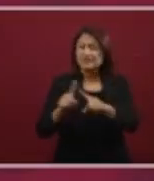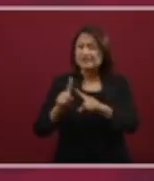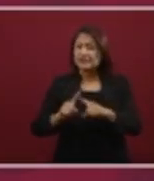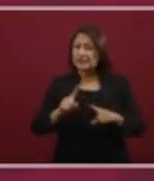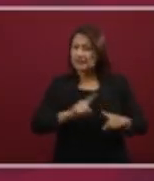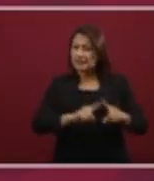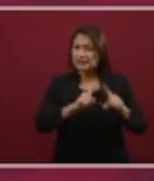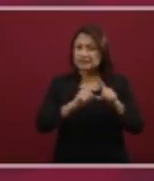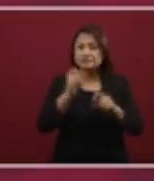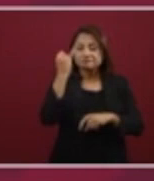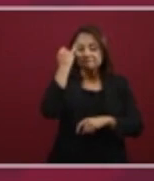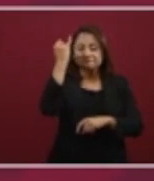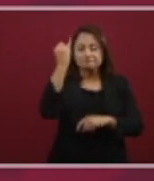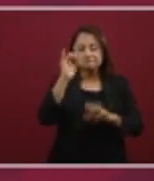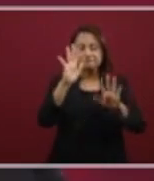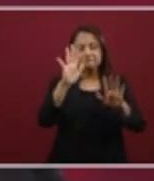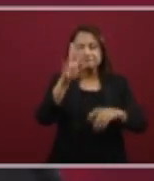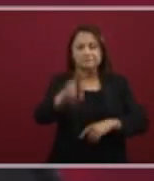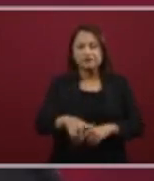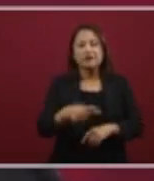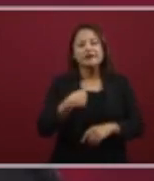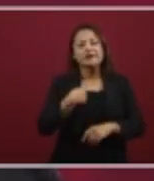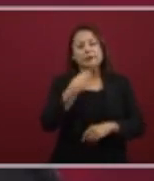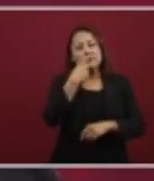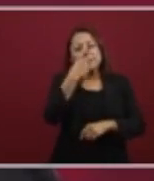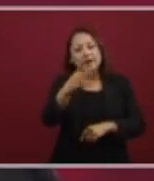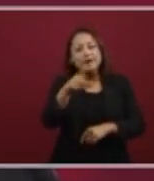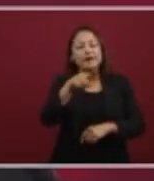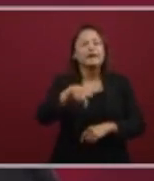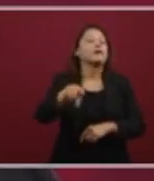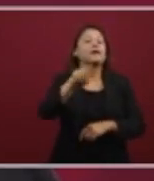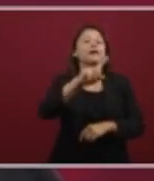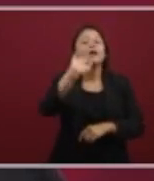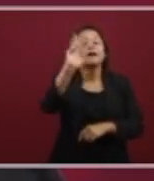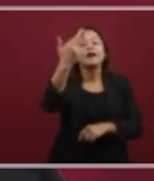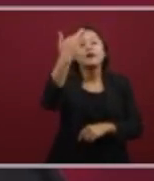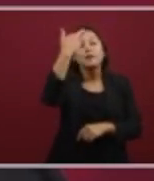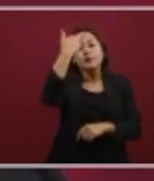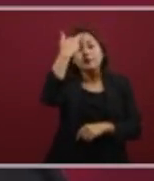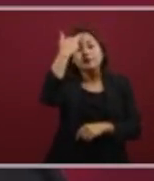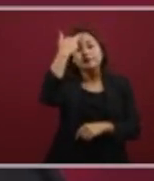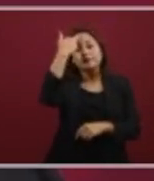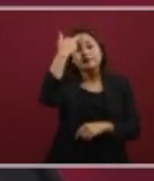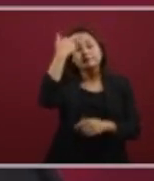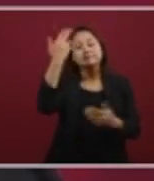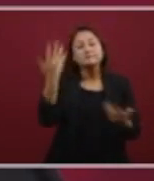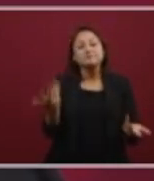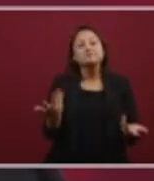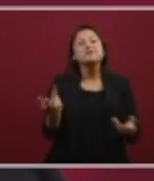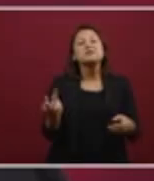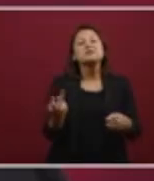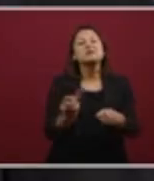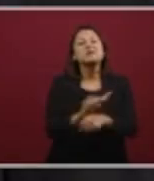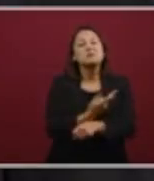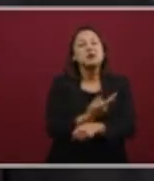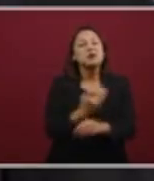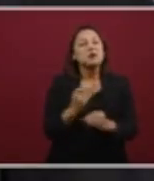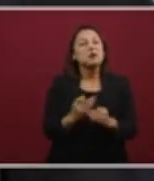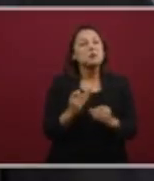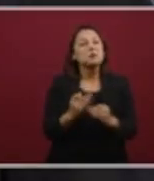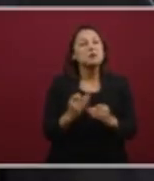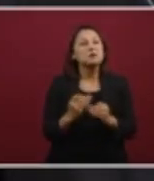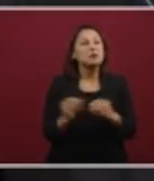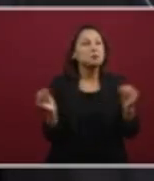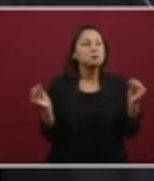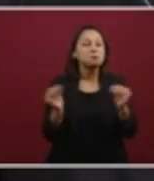para documentar sobre el porqué de esta polémica y el porqué de este